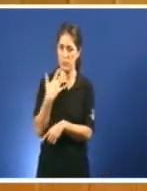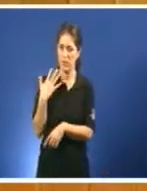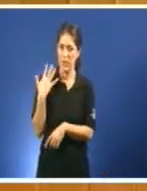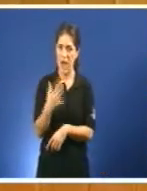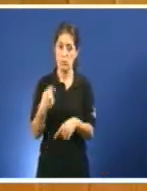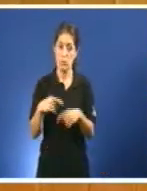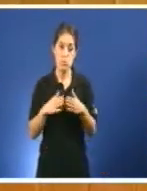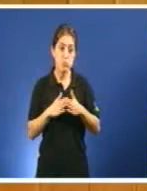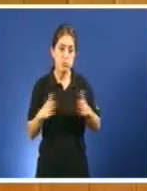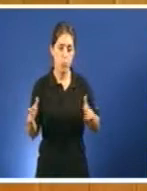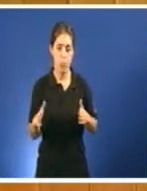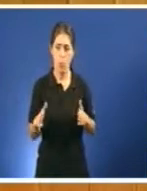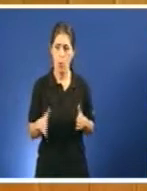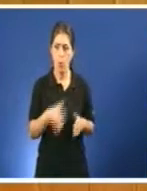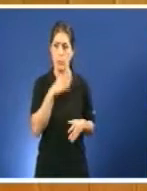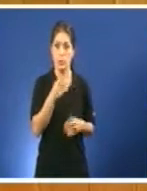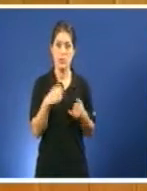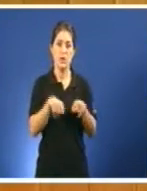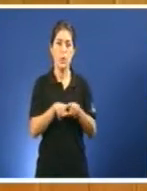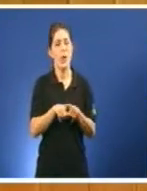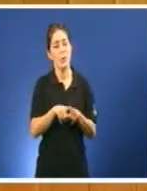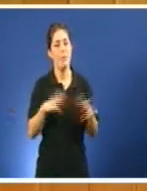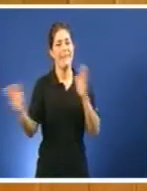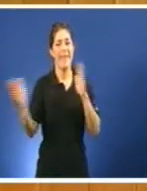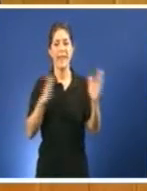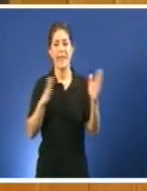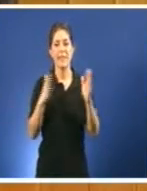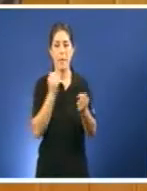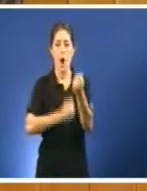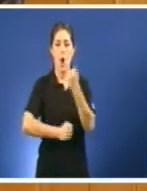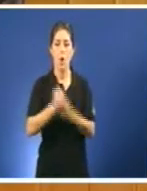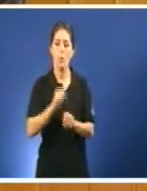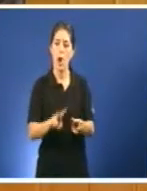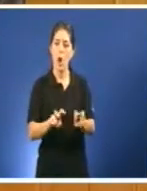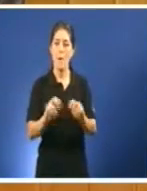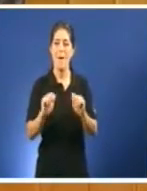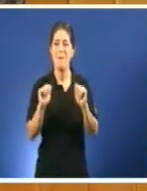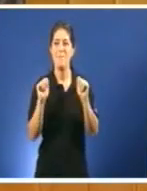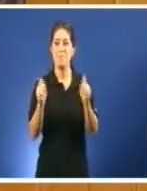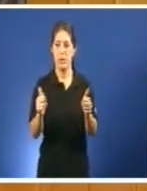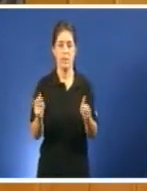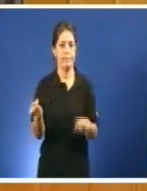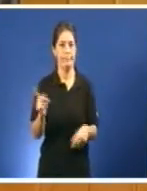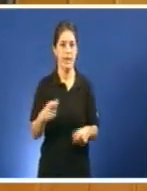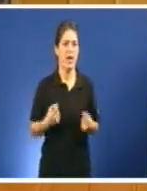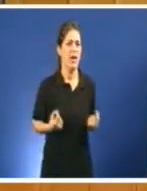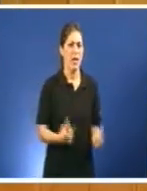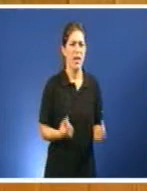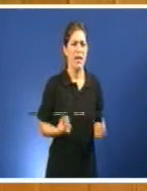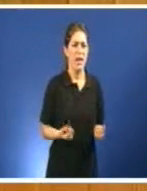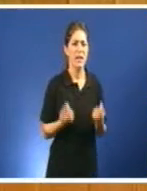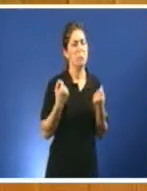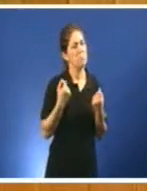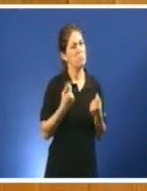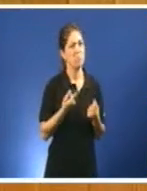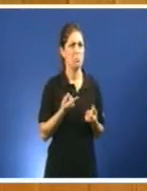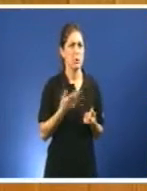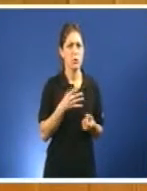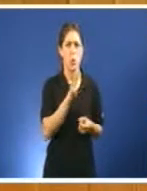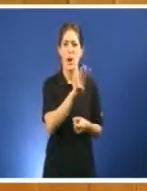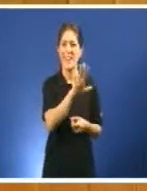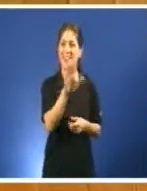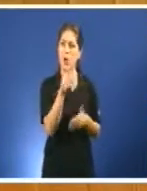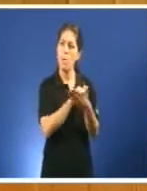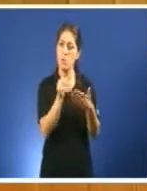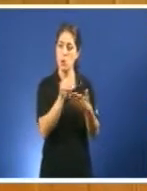vender a idea de que se inicia un novo ciclo económico. O gasto medra en 45 millóns de euros correntes,